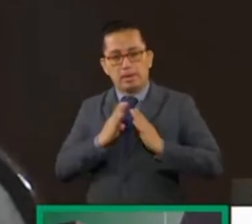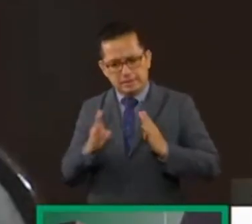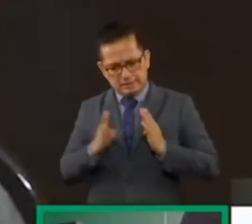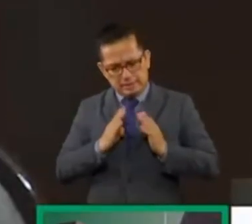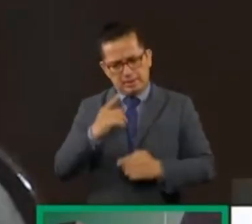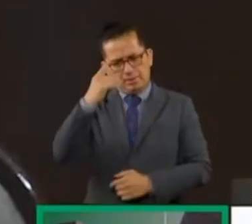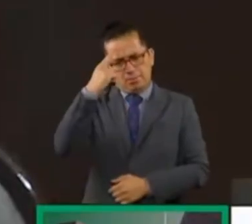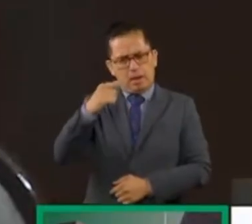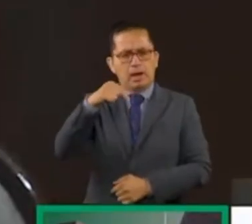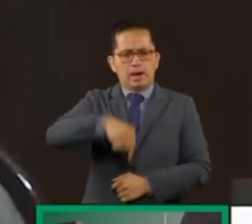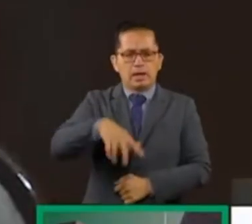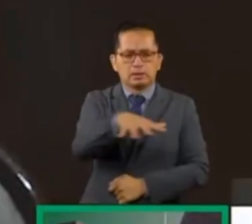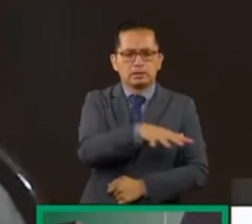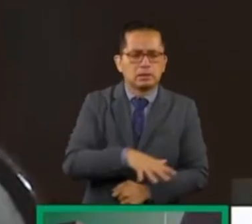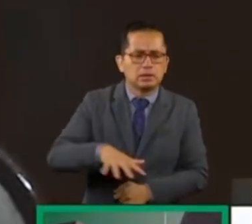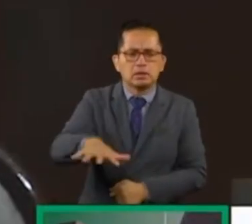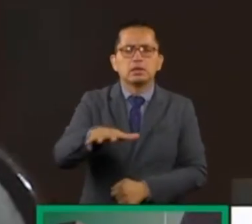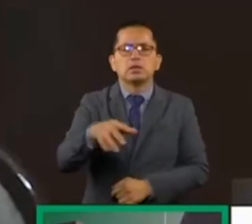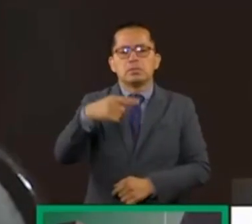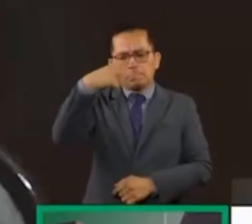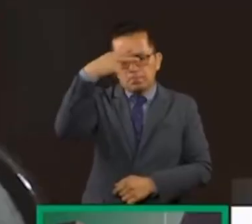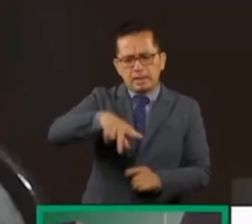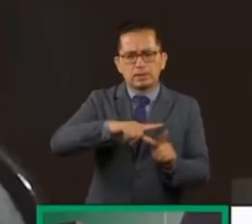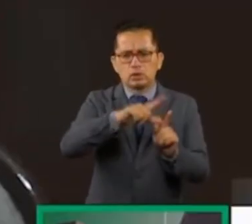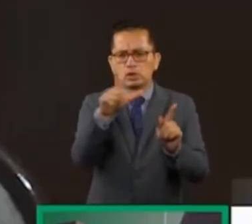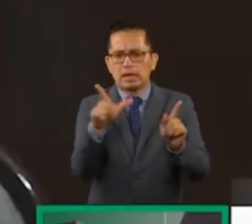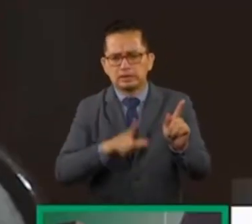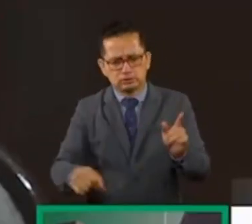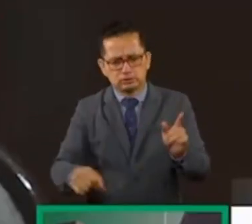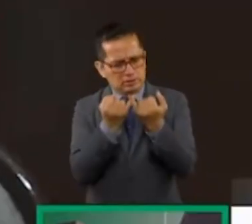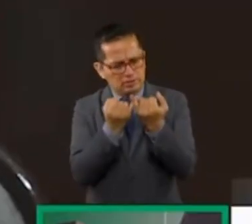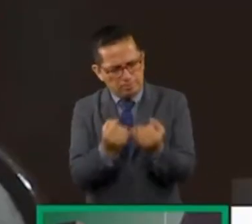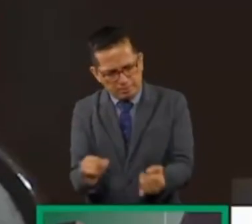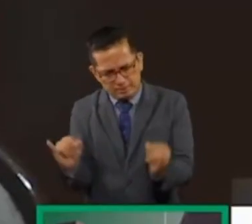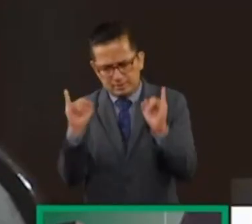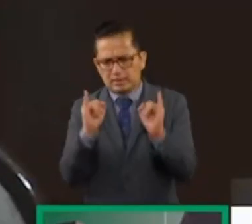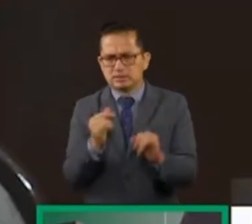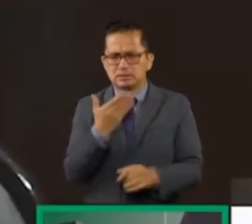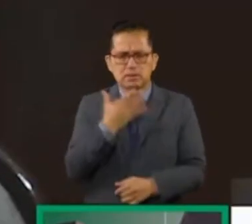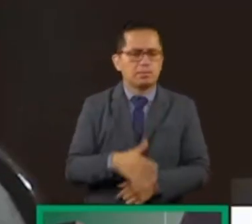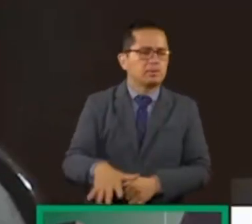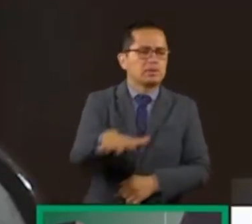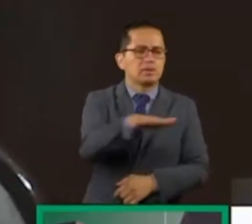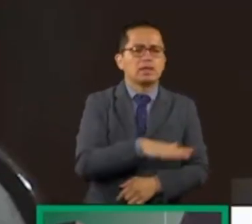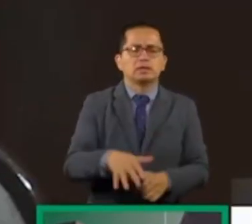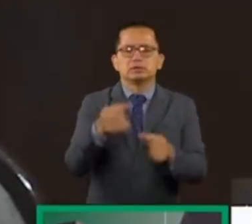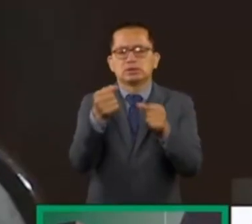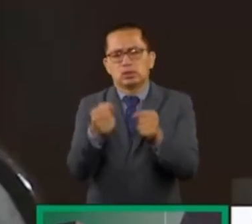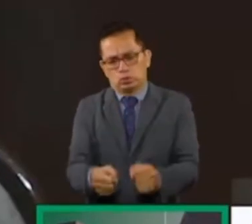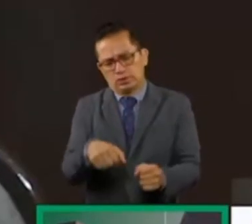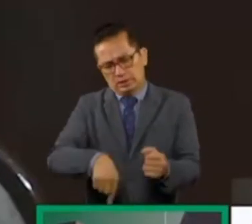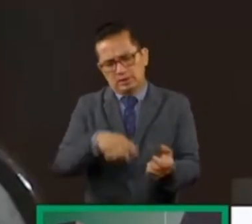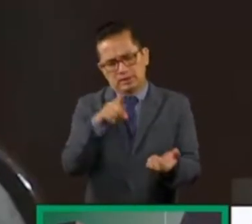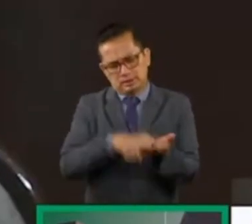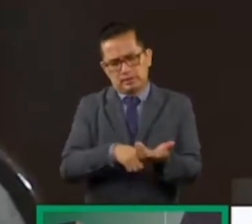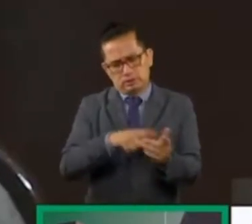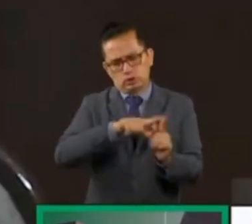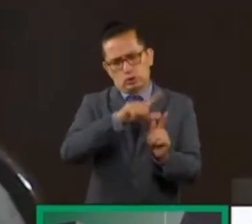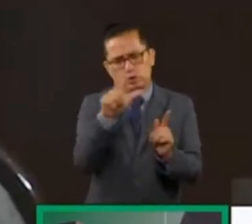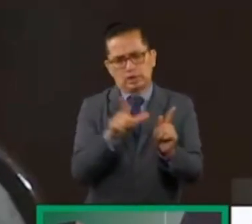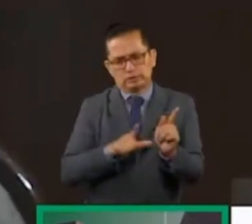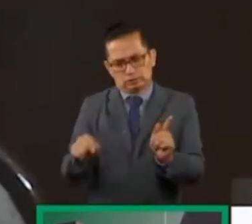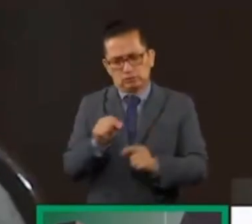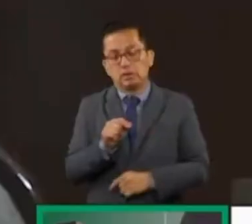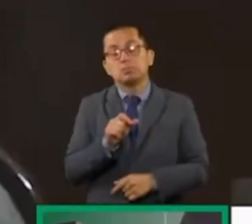integridad, independencia y soberanía de la nación, así como garantizar la seguridad interior en los términos previstos